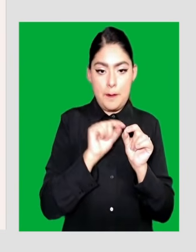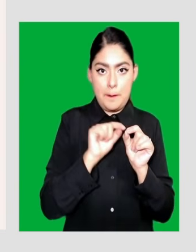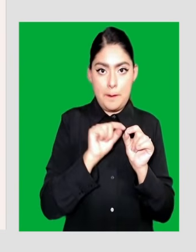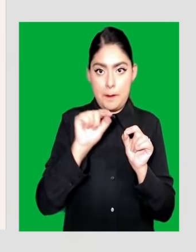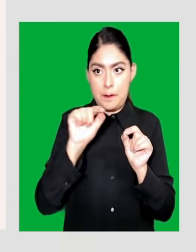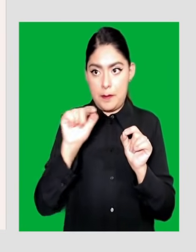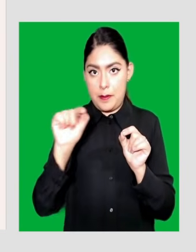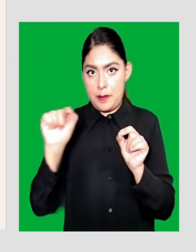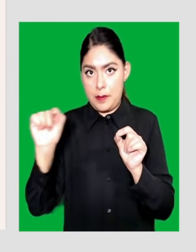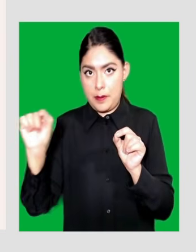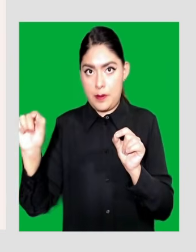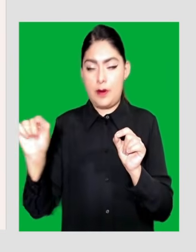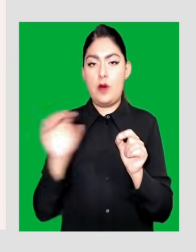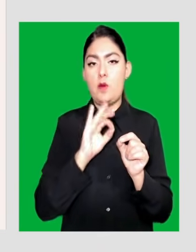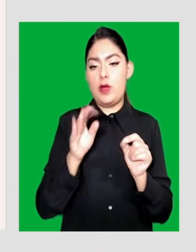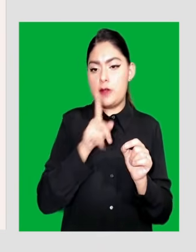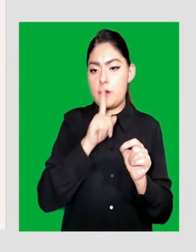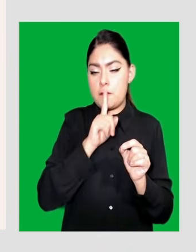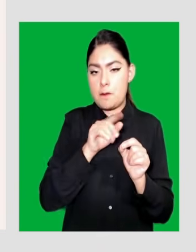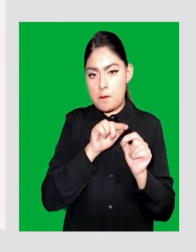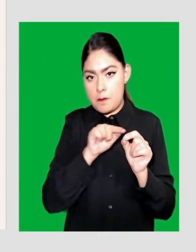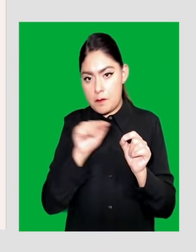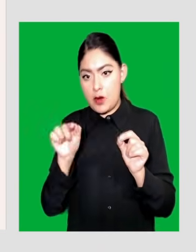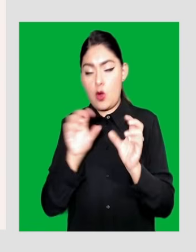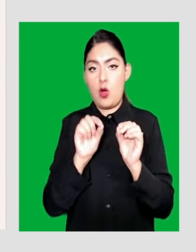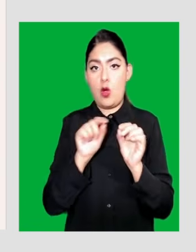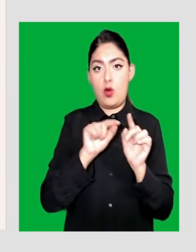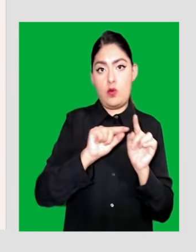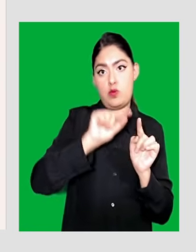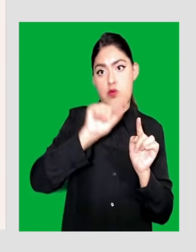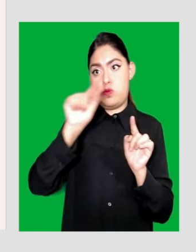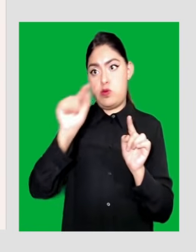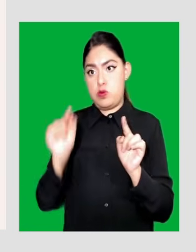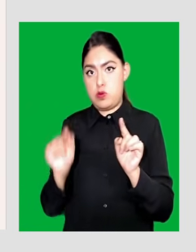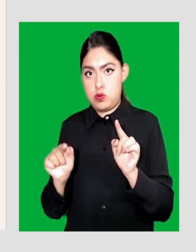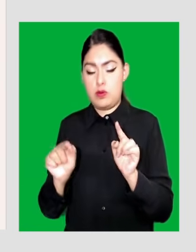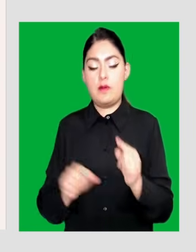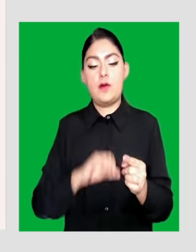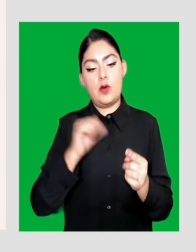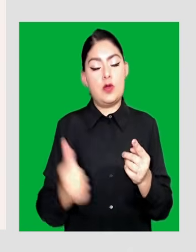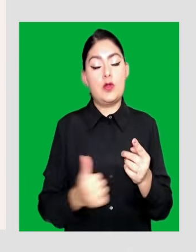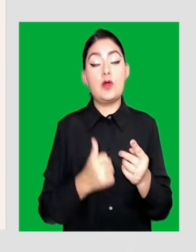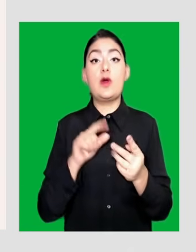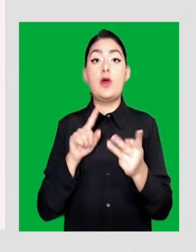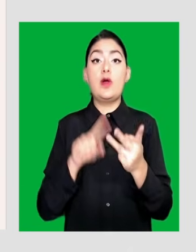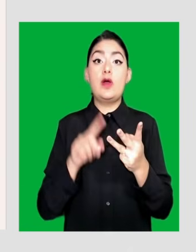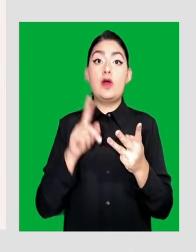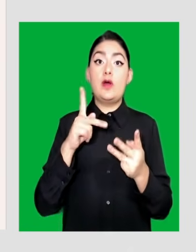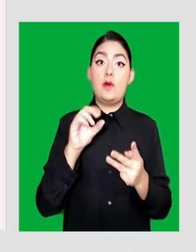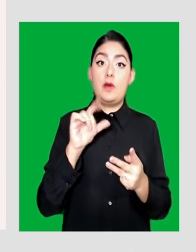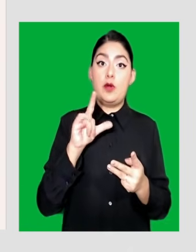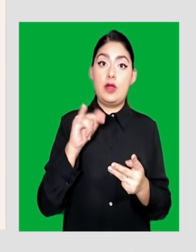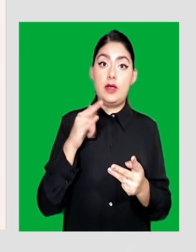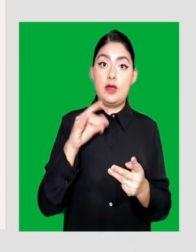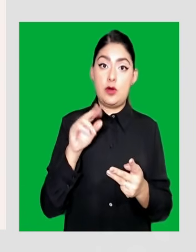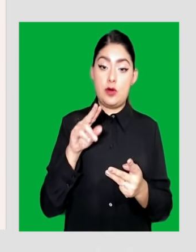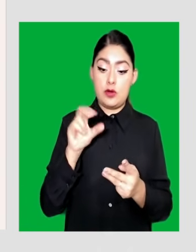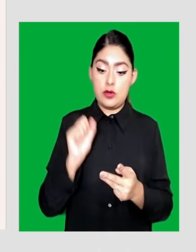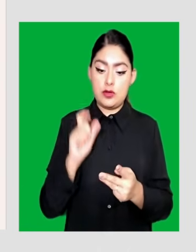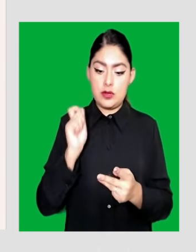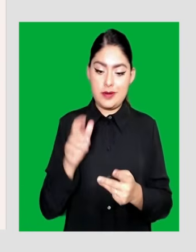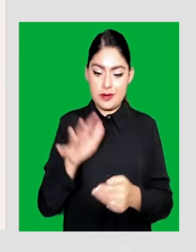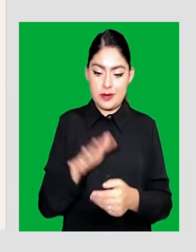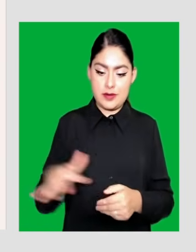Para representar cosas como carreteras o ríos usamos líneas. Estas se crean conectando una serie de